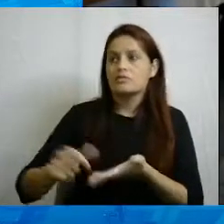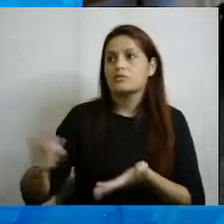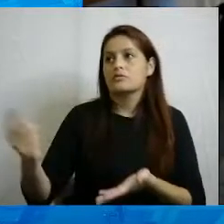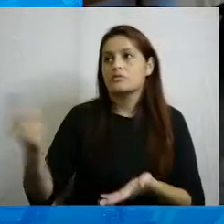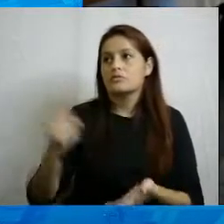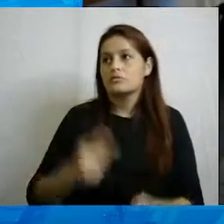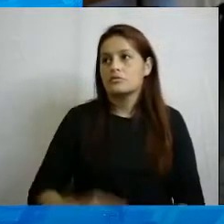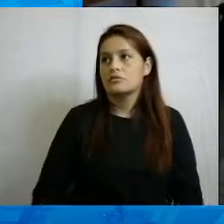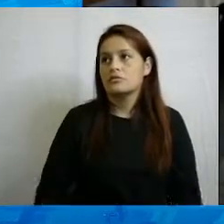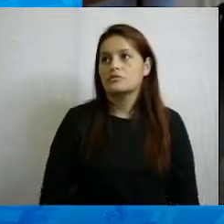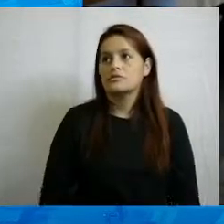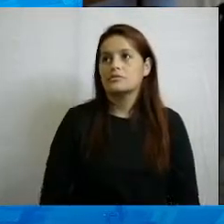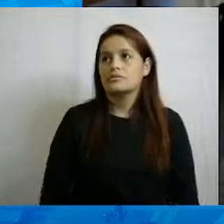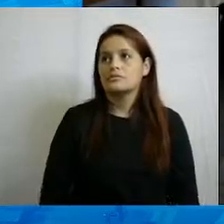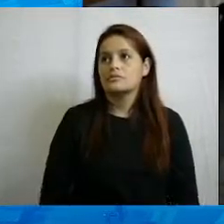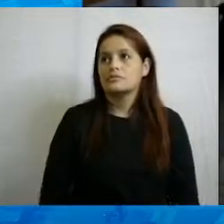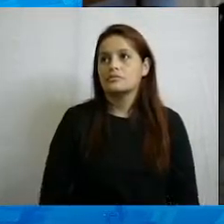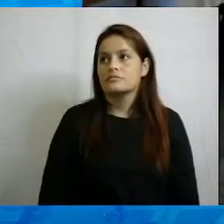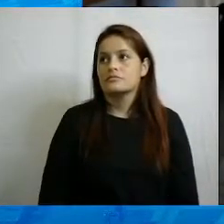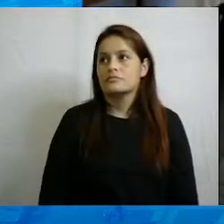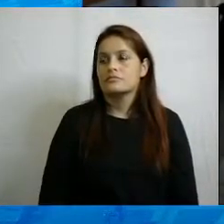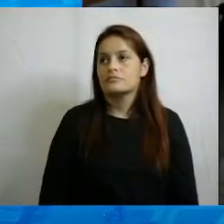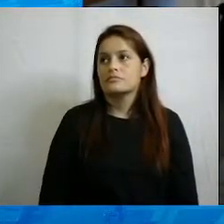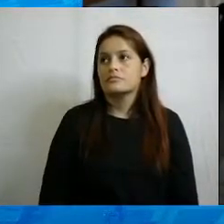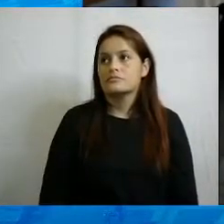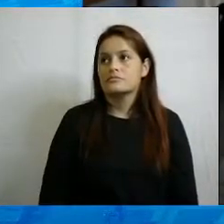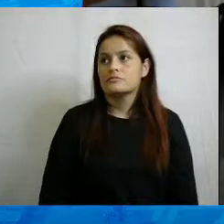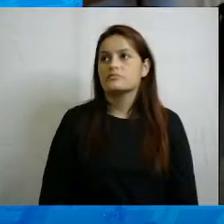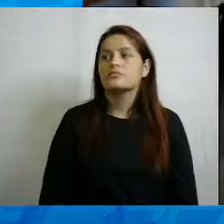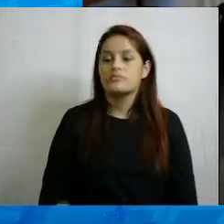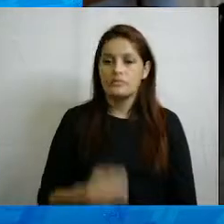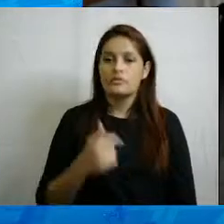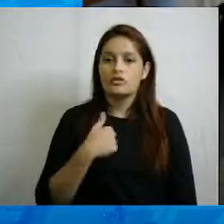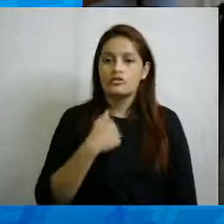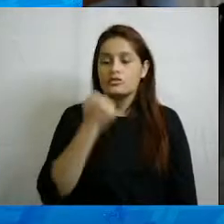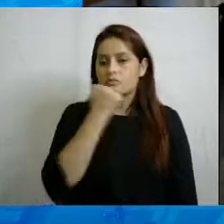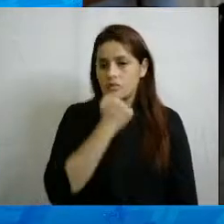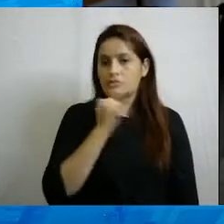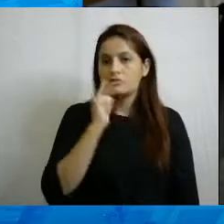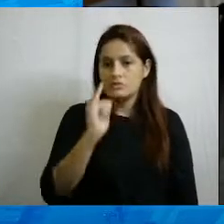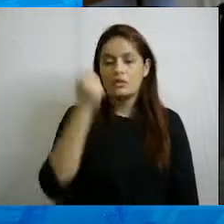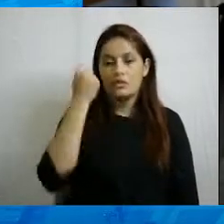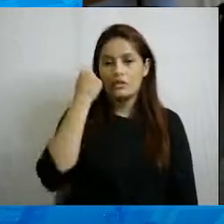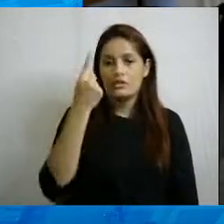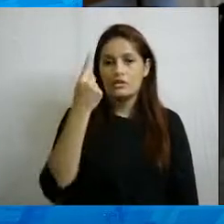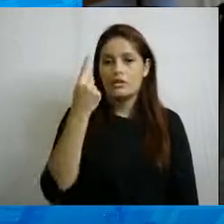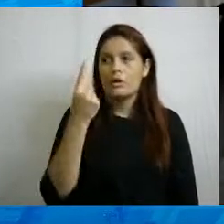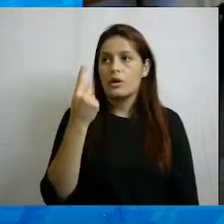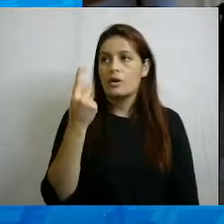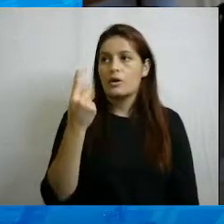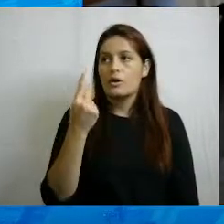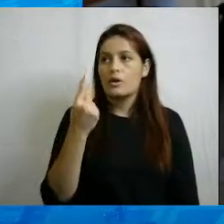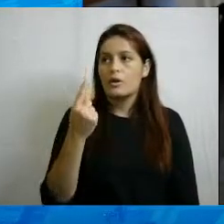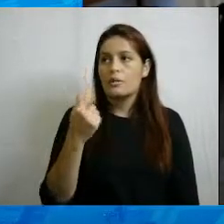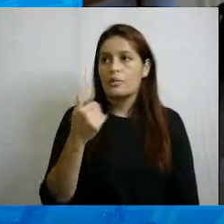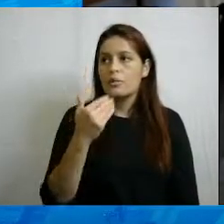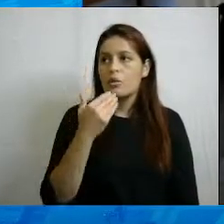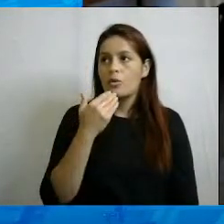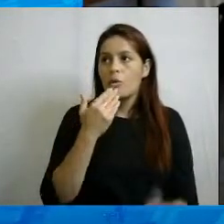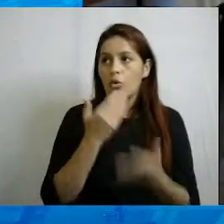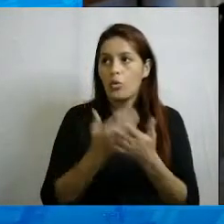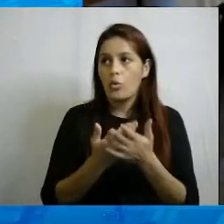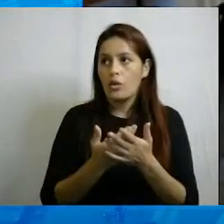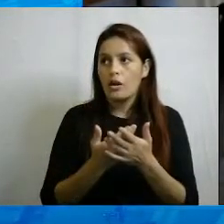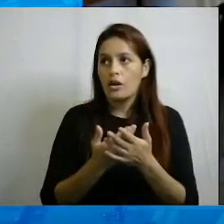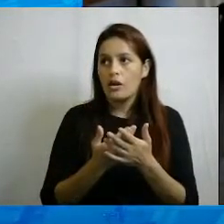aquí, cabríate allá. Y yo decía, está bien, si yo cometo un error, yo lo reconozco. Pero a mí cuando me educaron, yo la